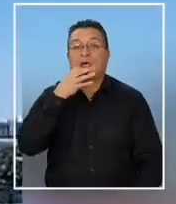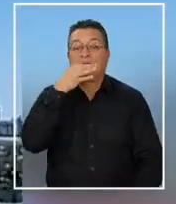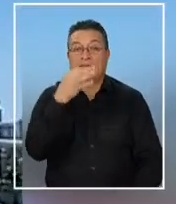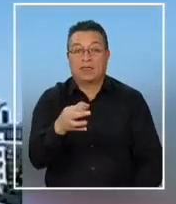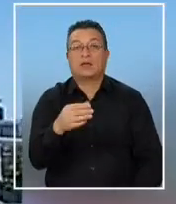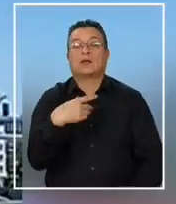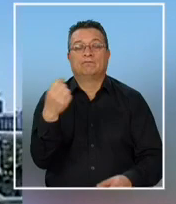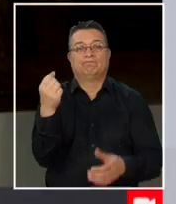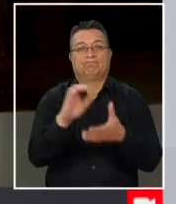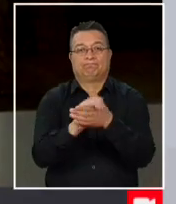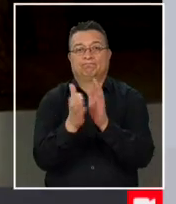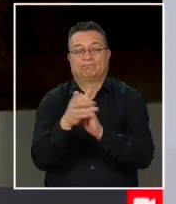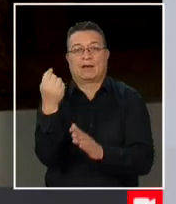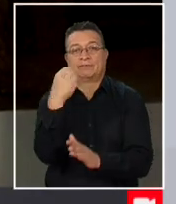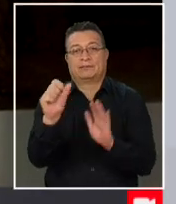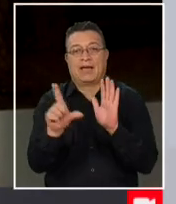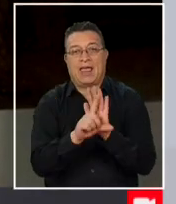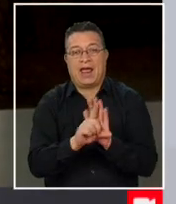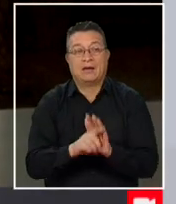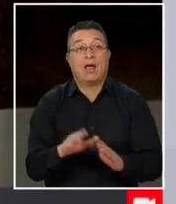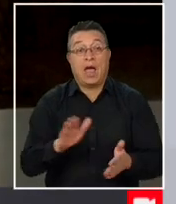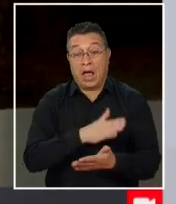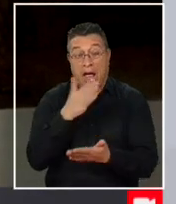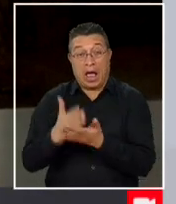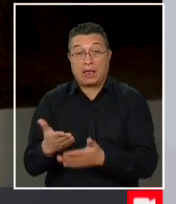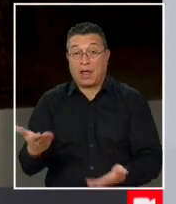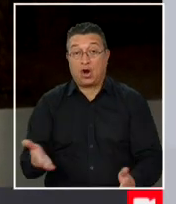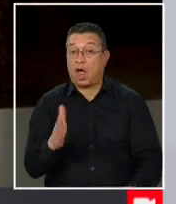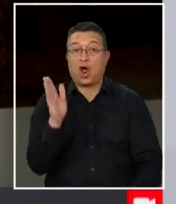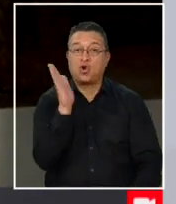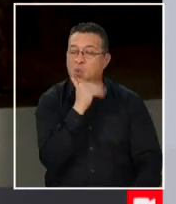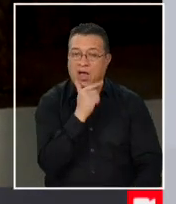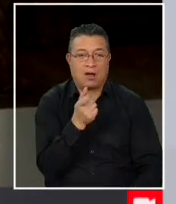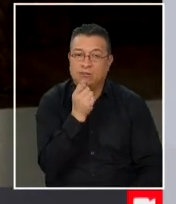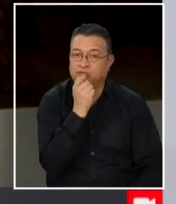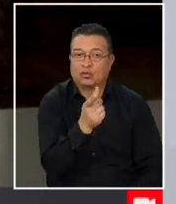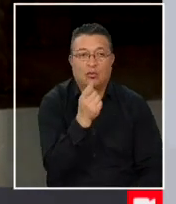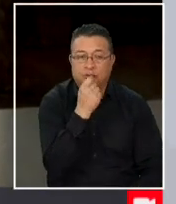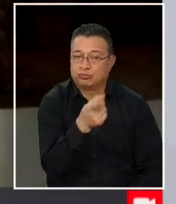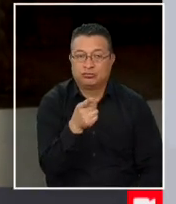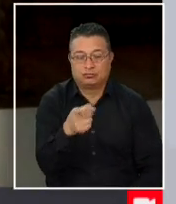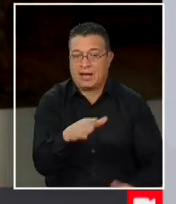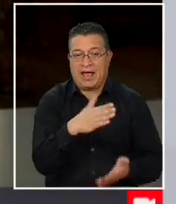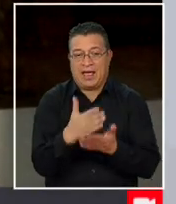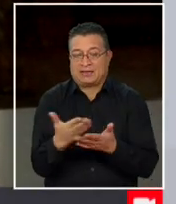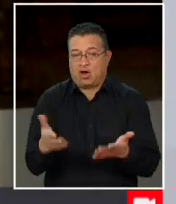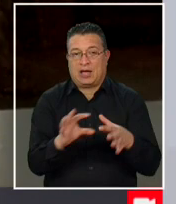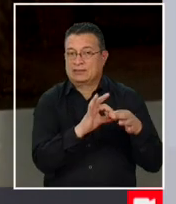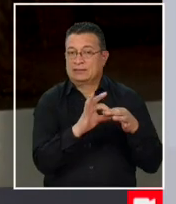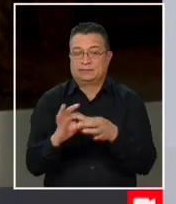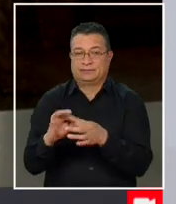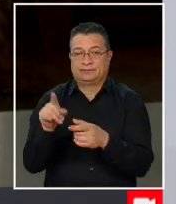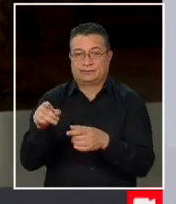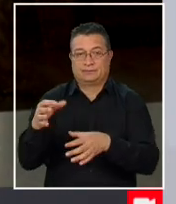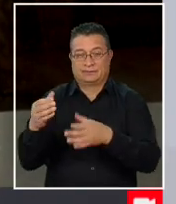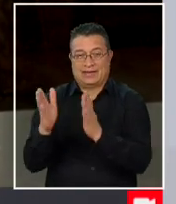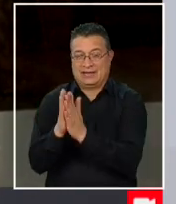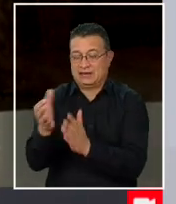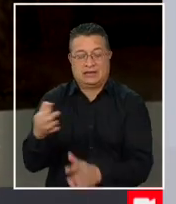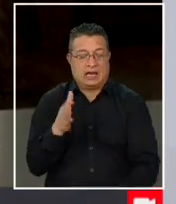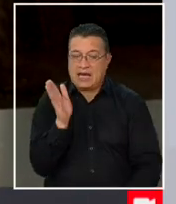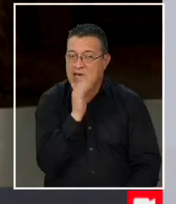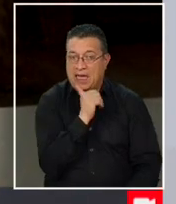una asociación ilícita. Hasta la fecha no hemos recibido ninguna denuncia canónica por estos hechos y nosotros